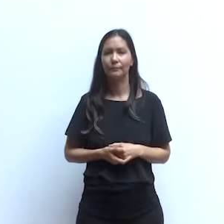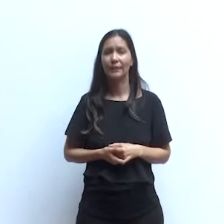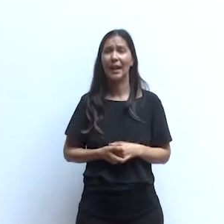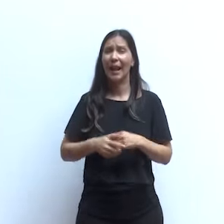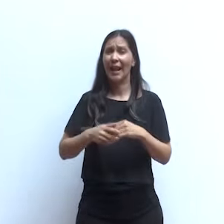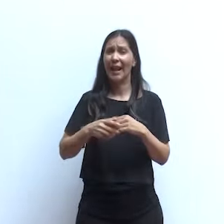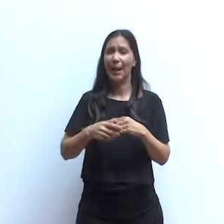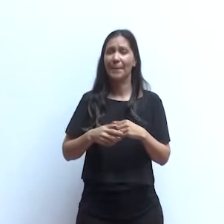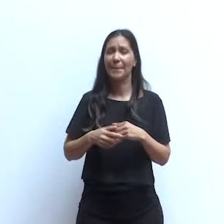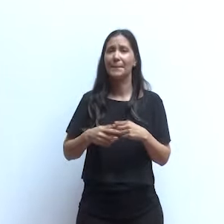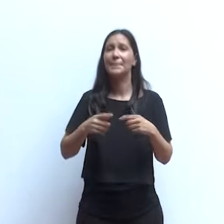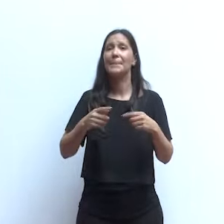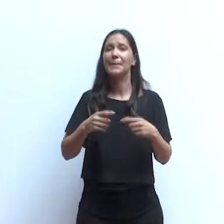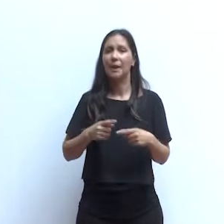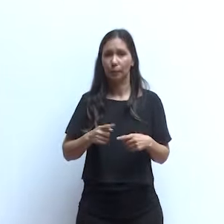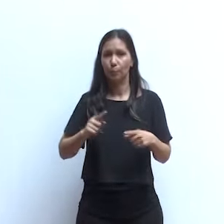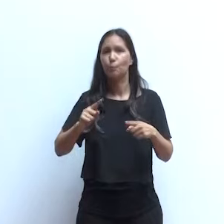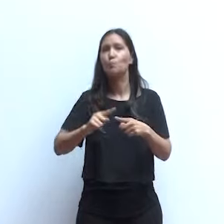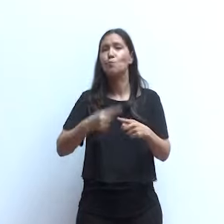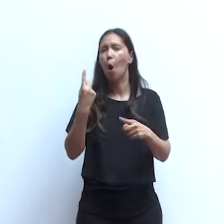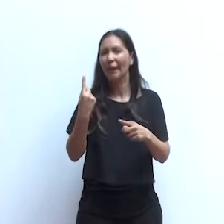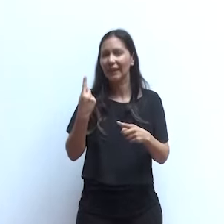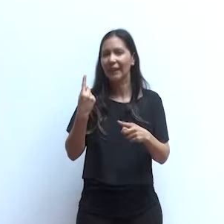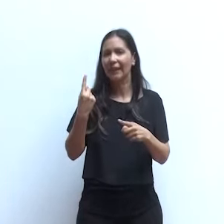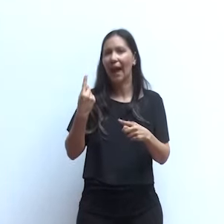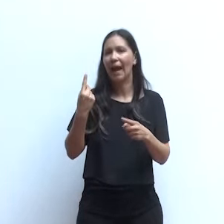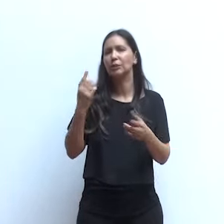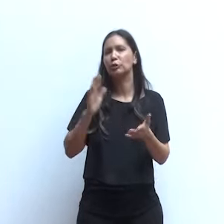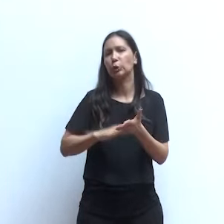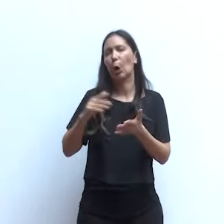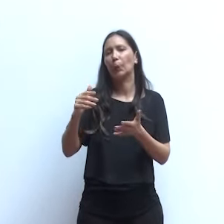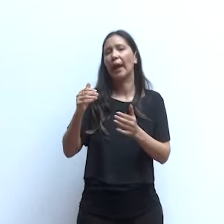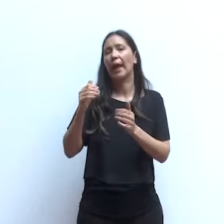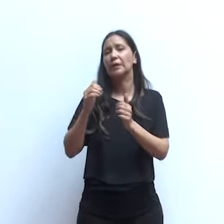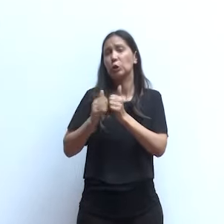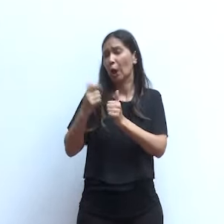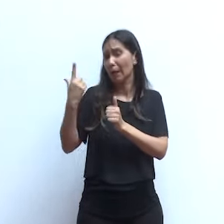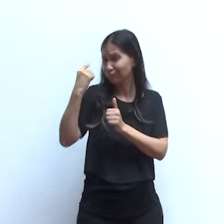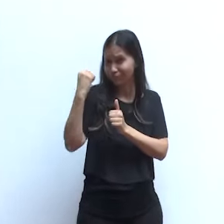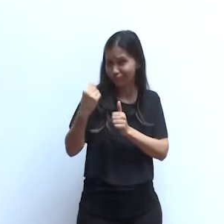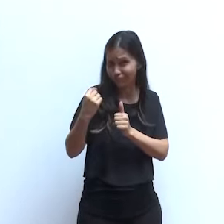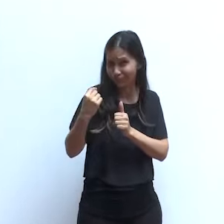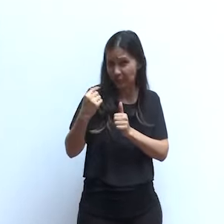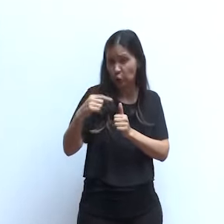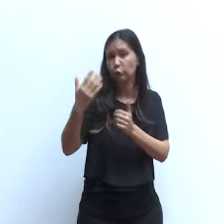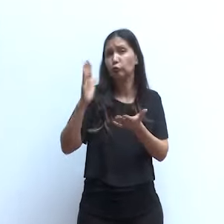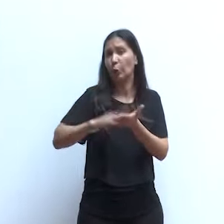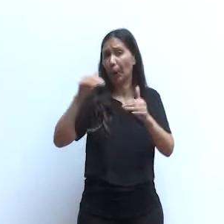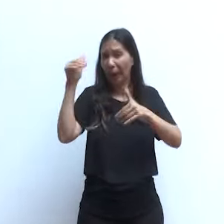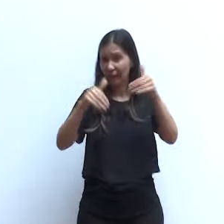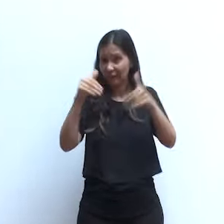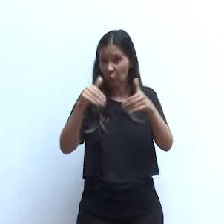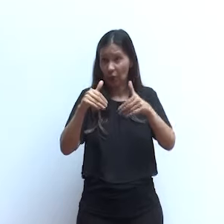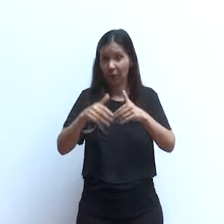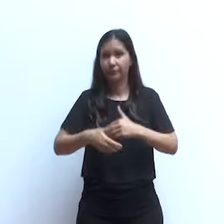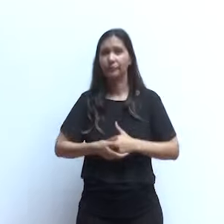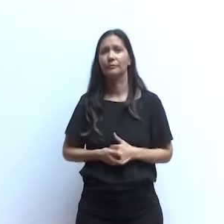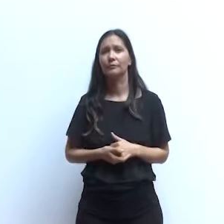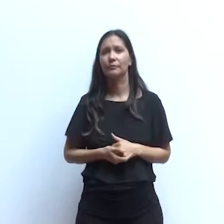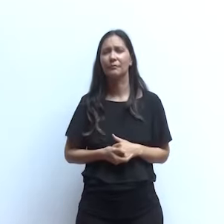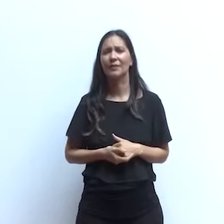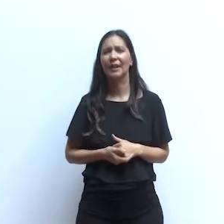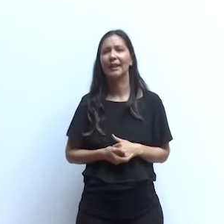periodización de de la historia reciente a través de las elecciones o los interros políticos a veces me